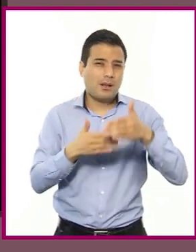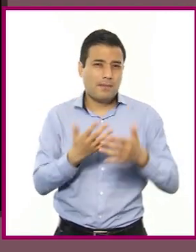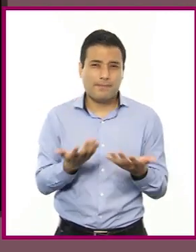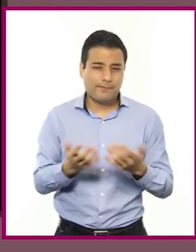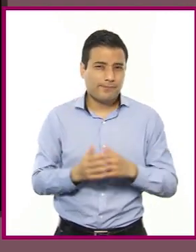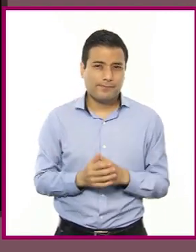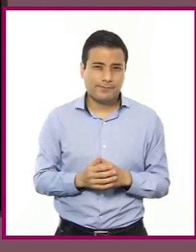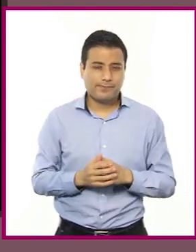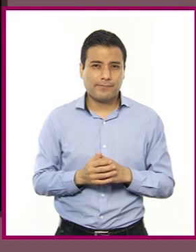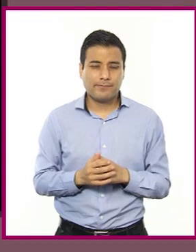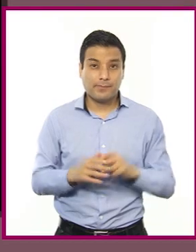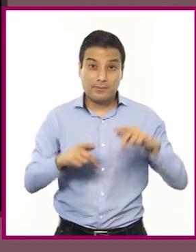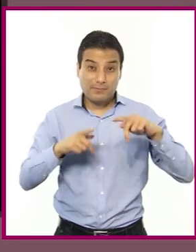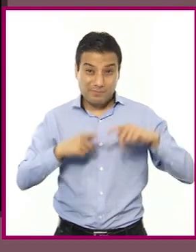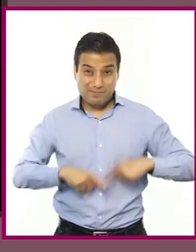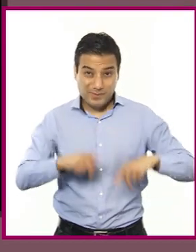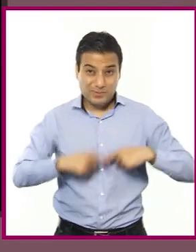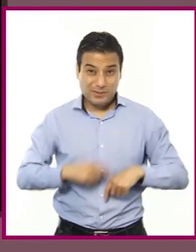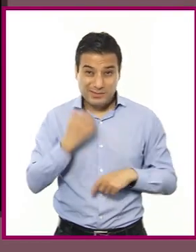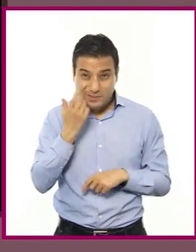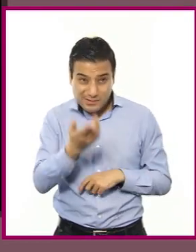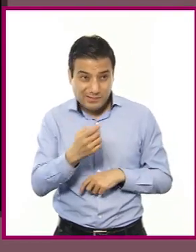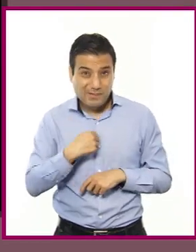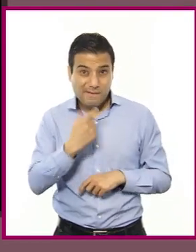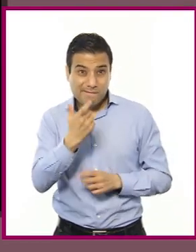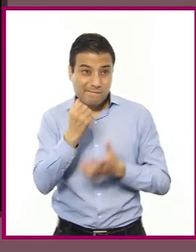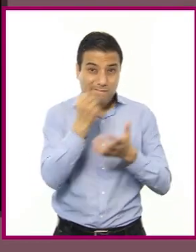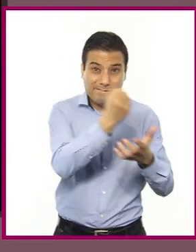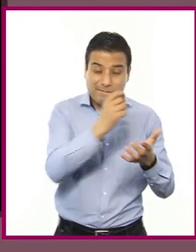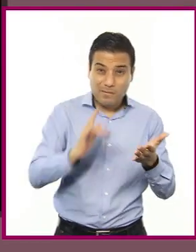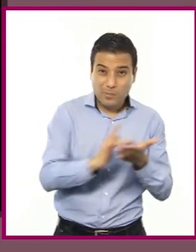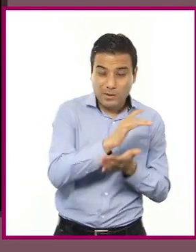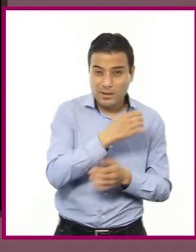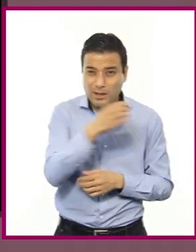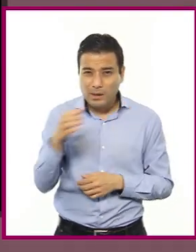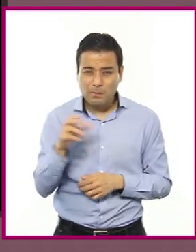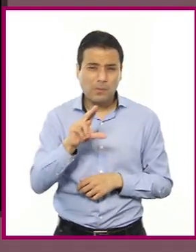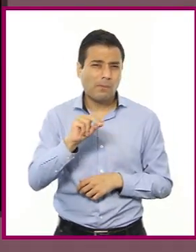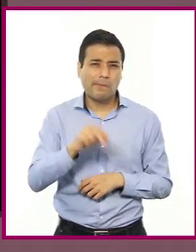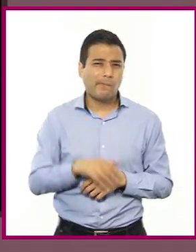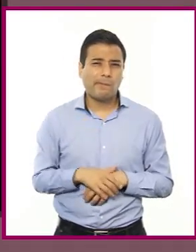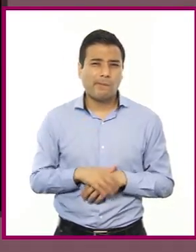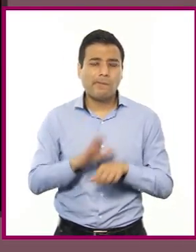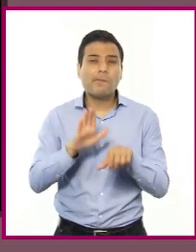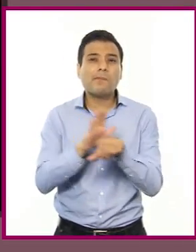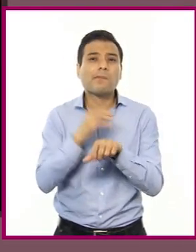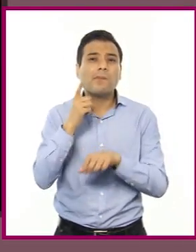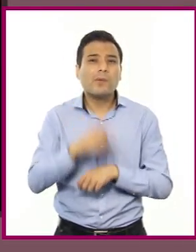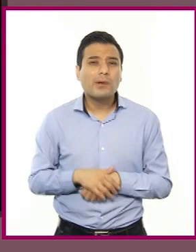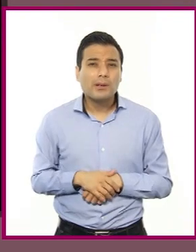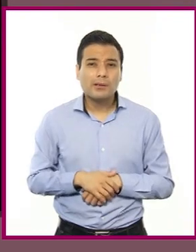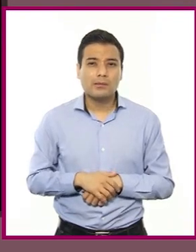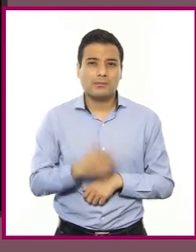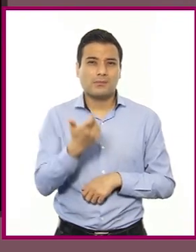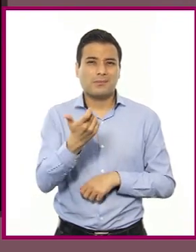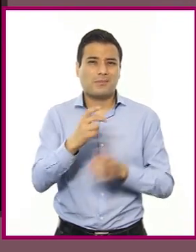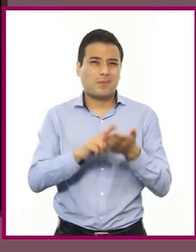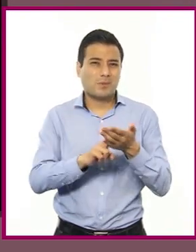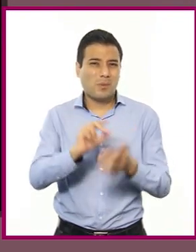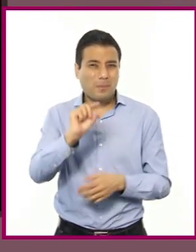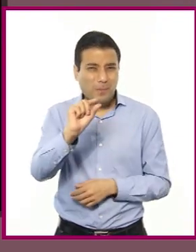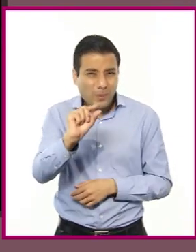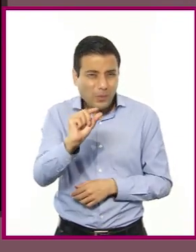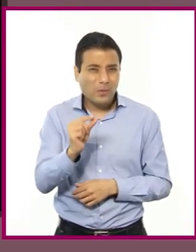la gente tampoco quiere invertir mucho en el campo. ¿Por qué? Pues porque estos precios de garantía son demasiado bajos,